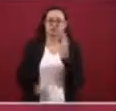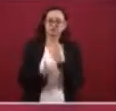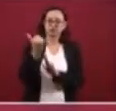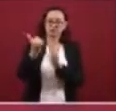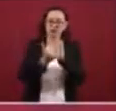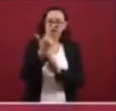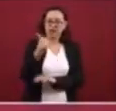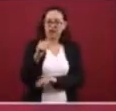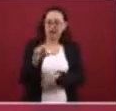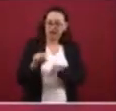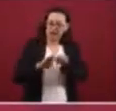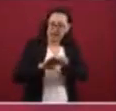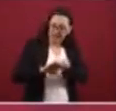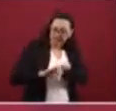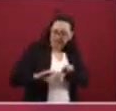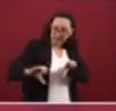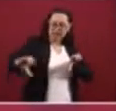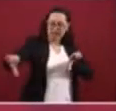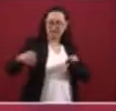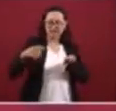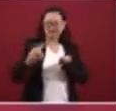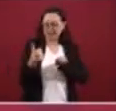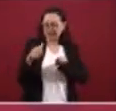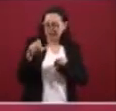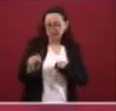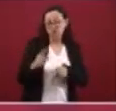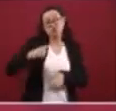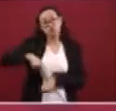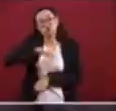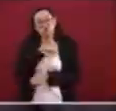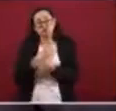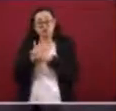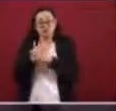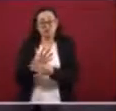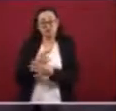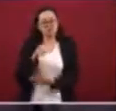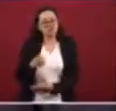de los gasoductos. Ya hemos hablado de este tema.